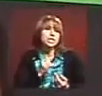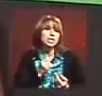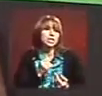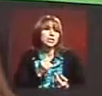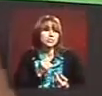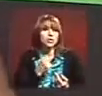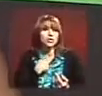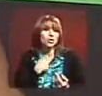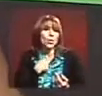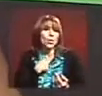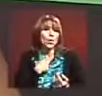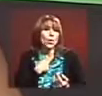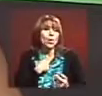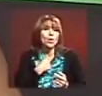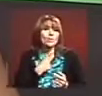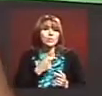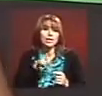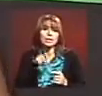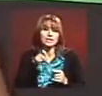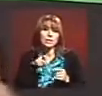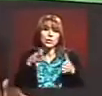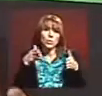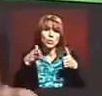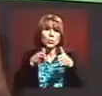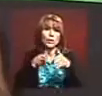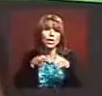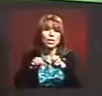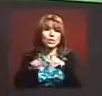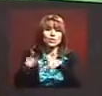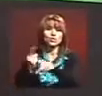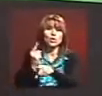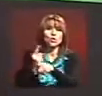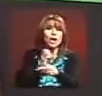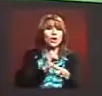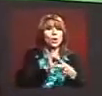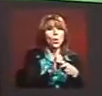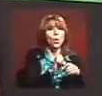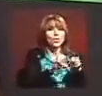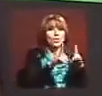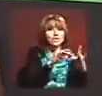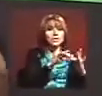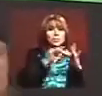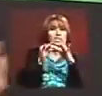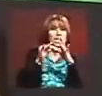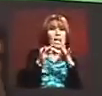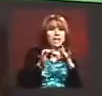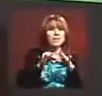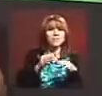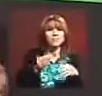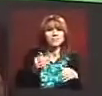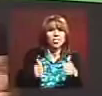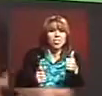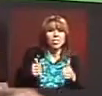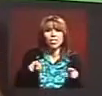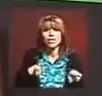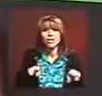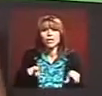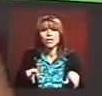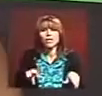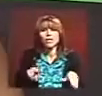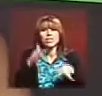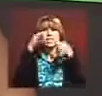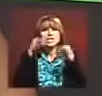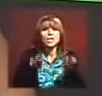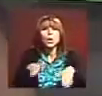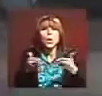si voy a llevar a una educación regular o mejor a una educación especializada? ¿Cómo decidir esto como una